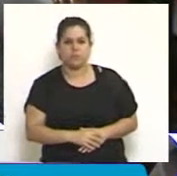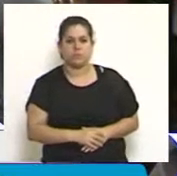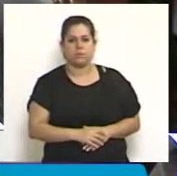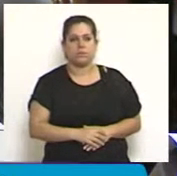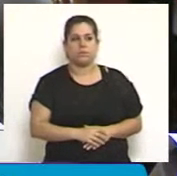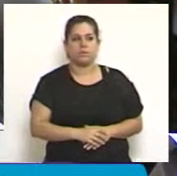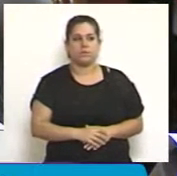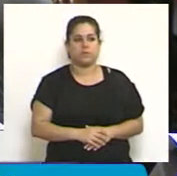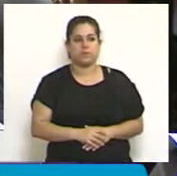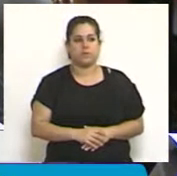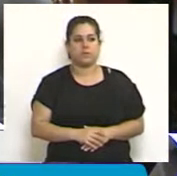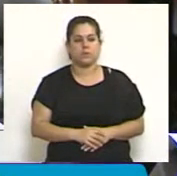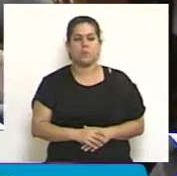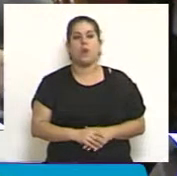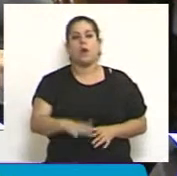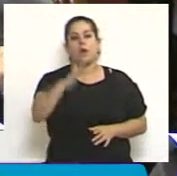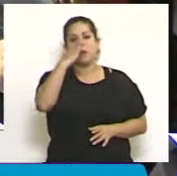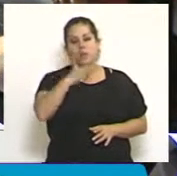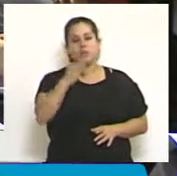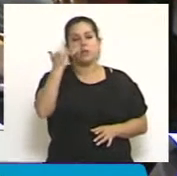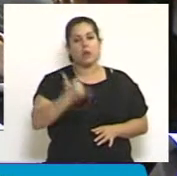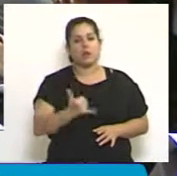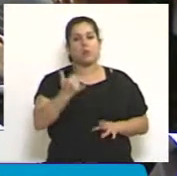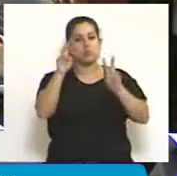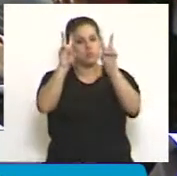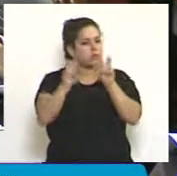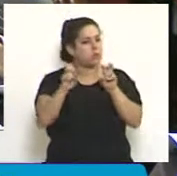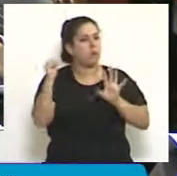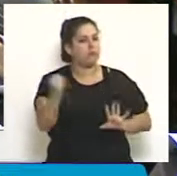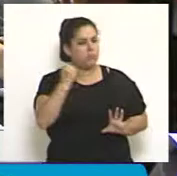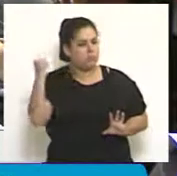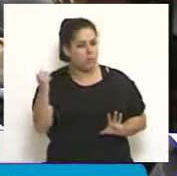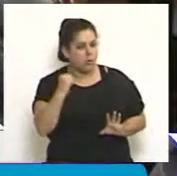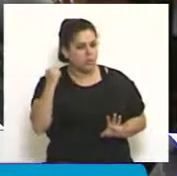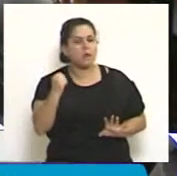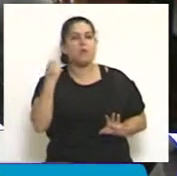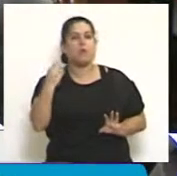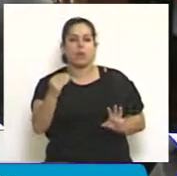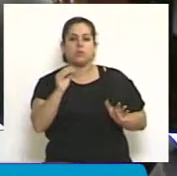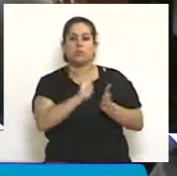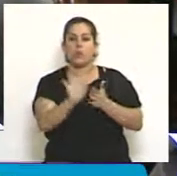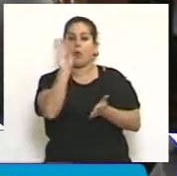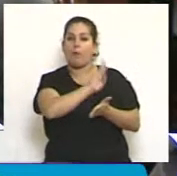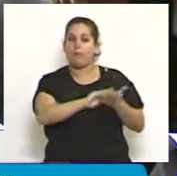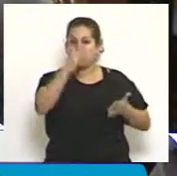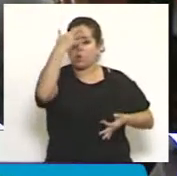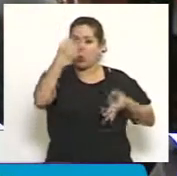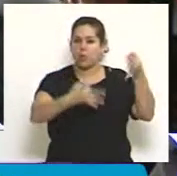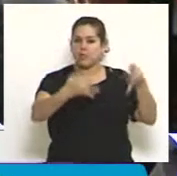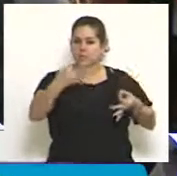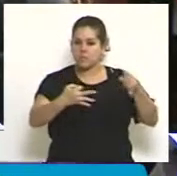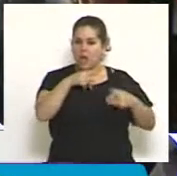de la Ciudad Autónoma de Buenos Aires y conocerán los supuestos previstos en los incisos A, B, C y D del artículo